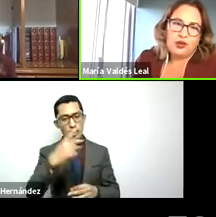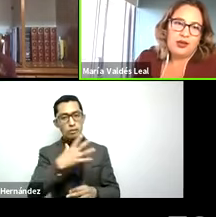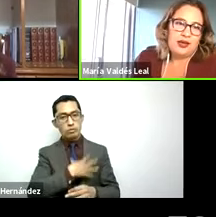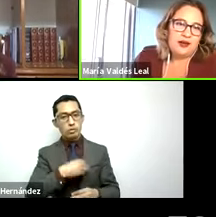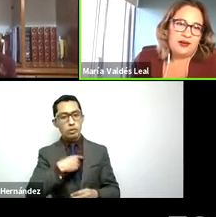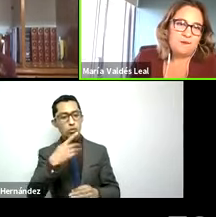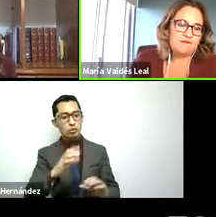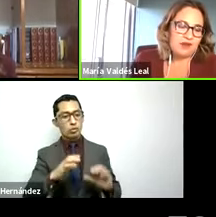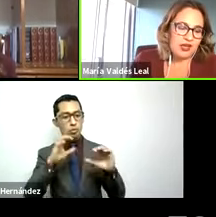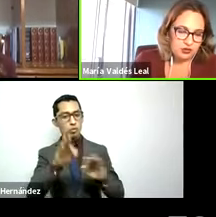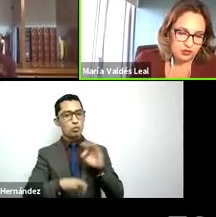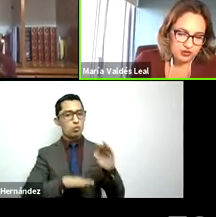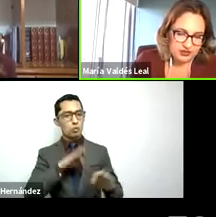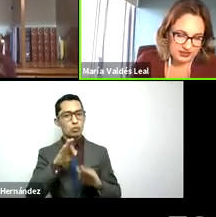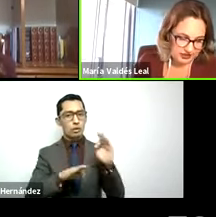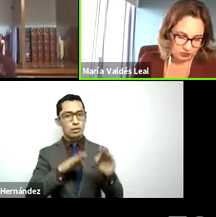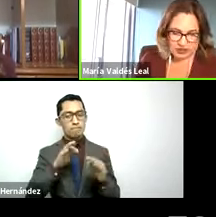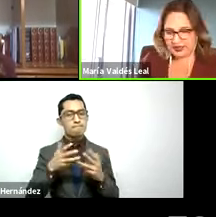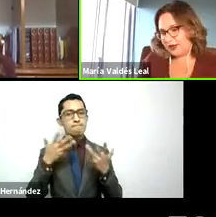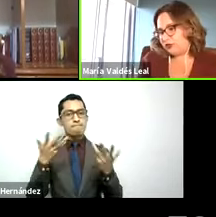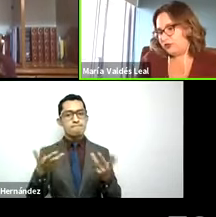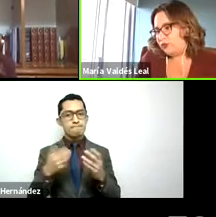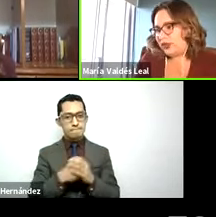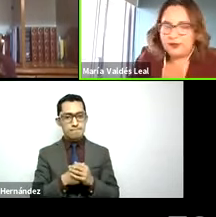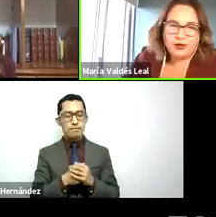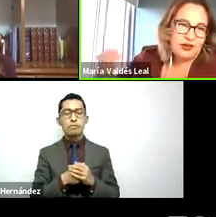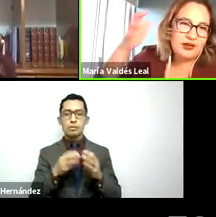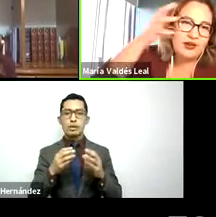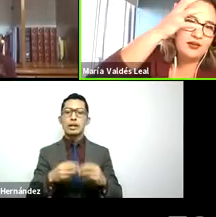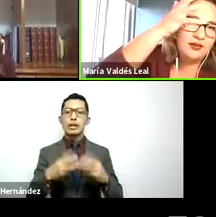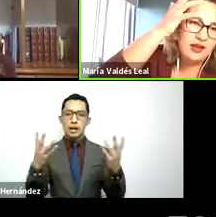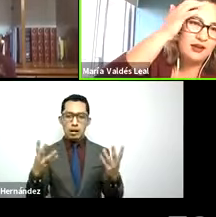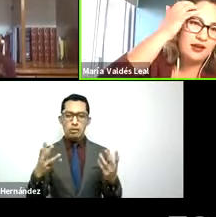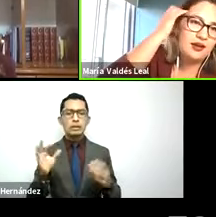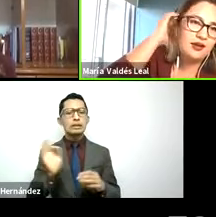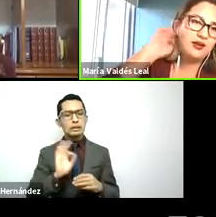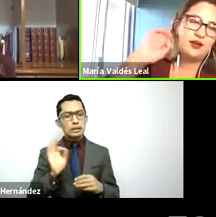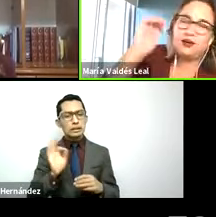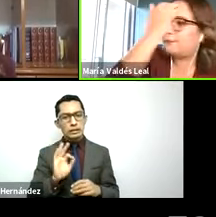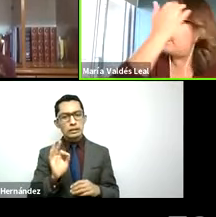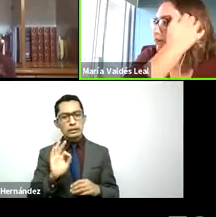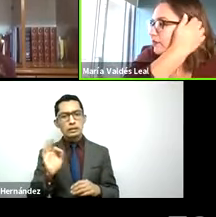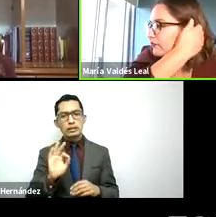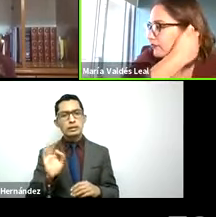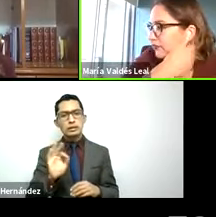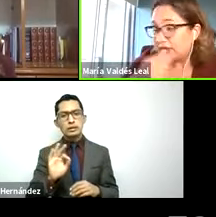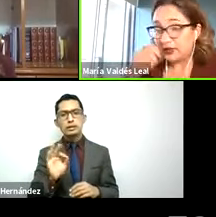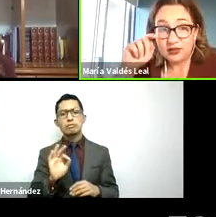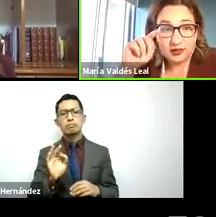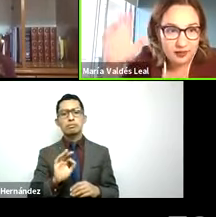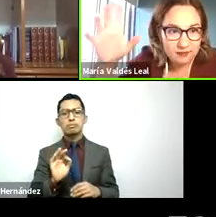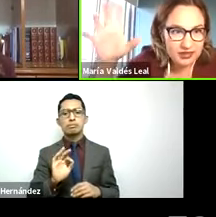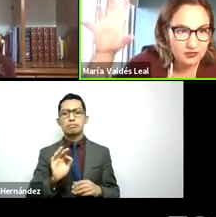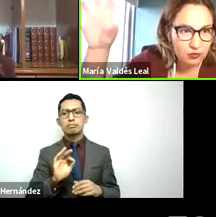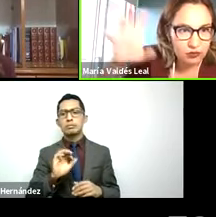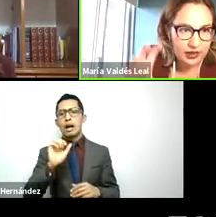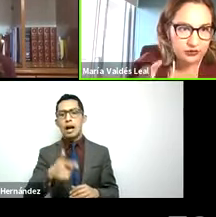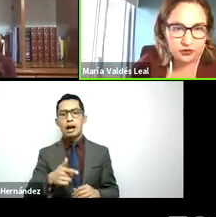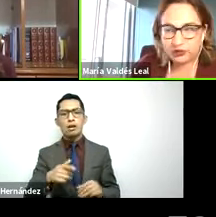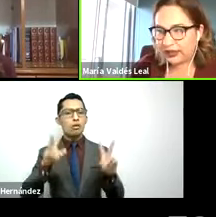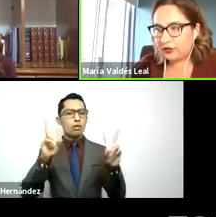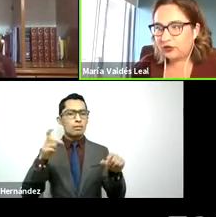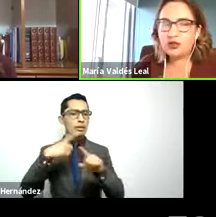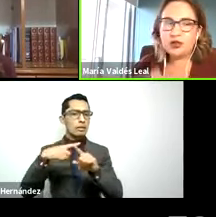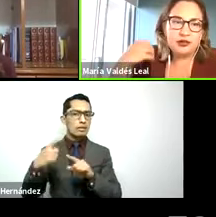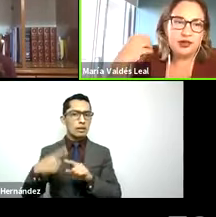hijos. Entonces, sí, o sea, claro, puede haber cualquier cantidad de temas